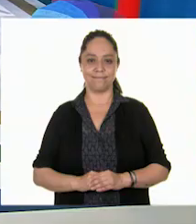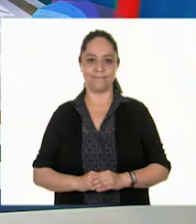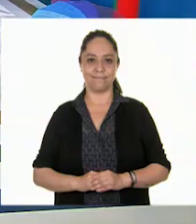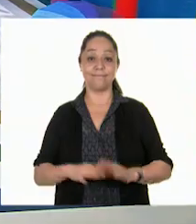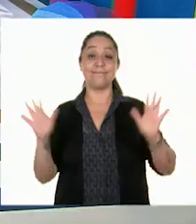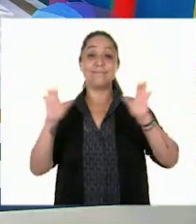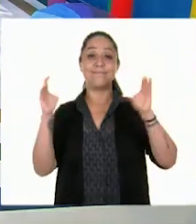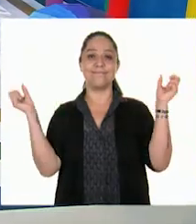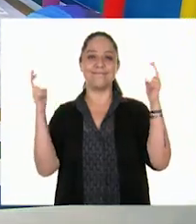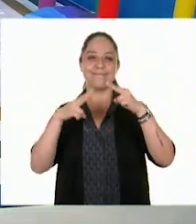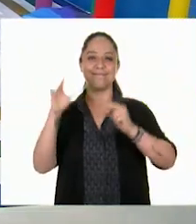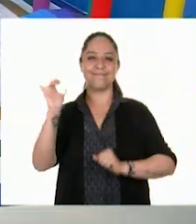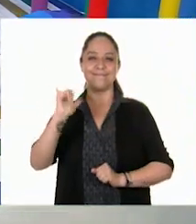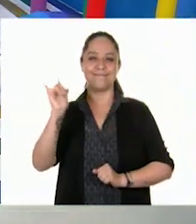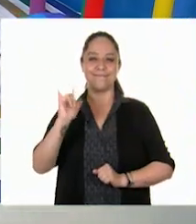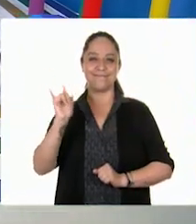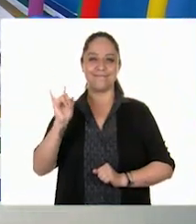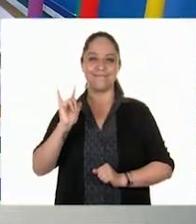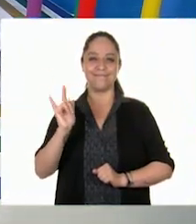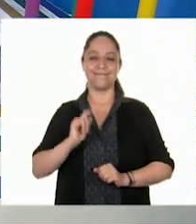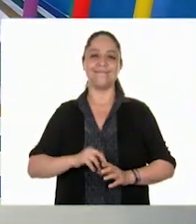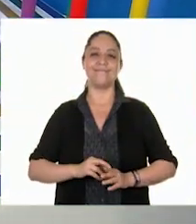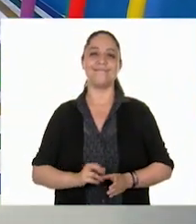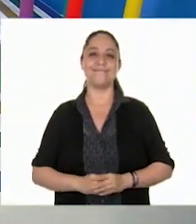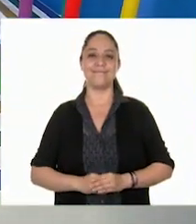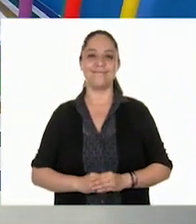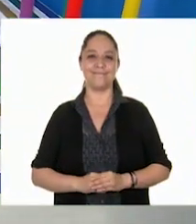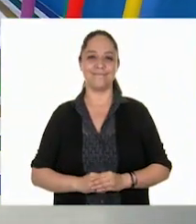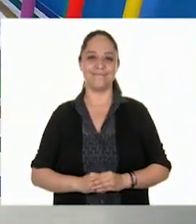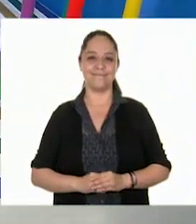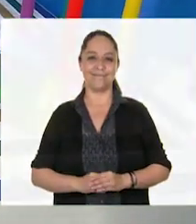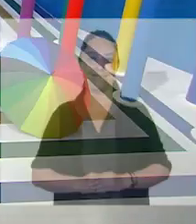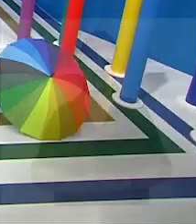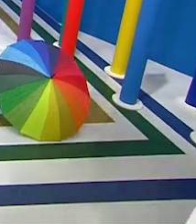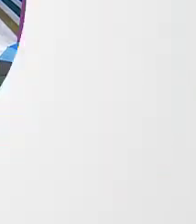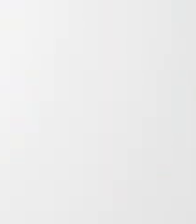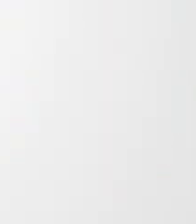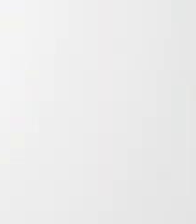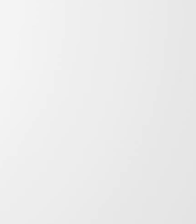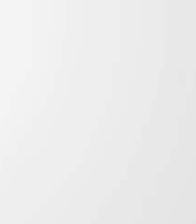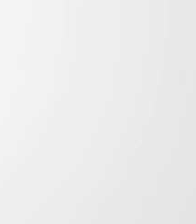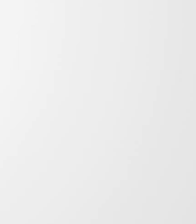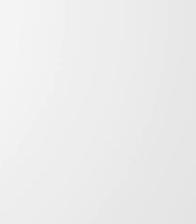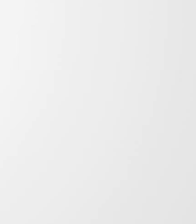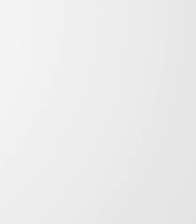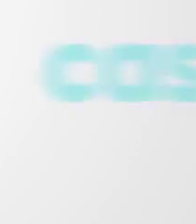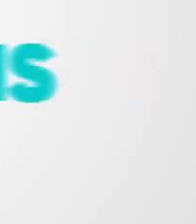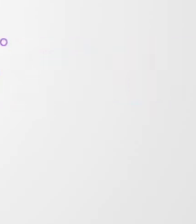¡Nos vemos! ¡Nos vemos! ¡Adiós! ¡Sean justos, eh! Bye. La vida es una tómbola tonta.